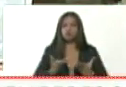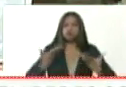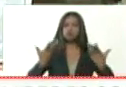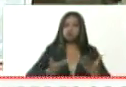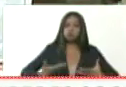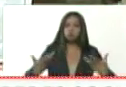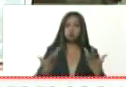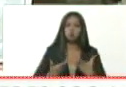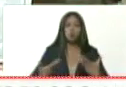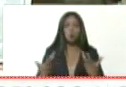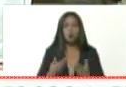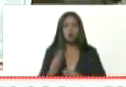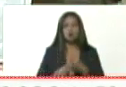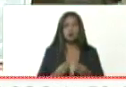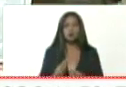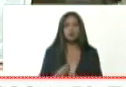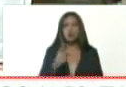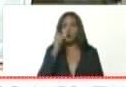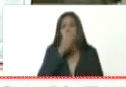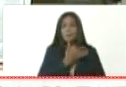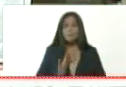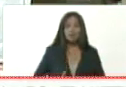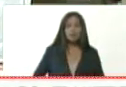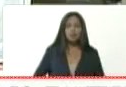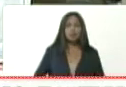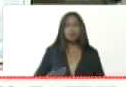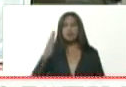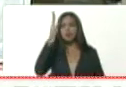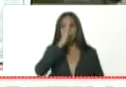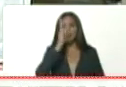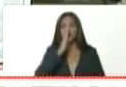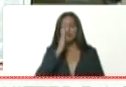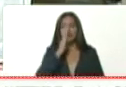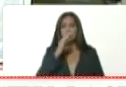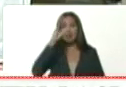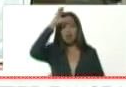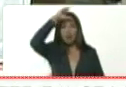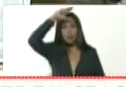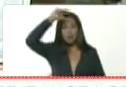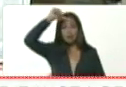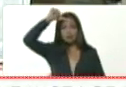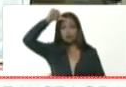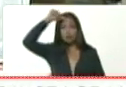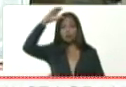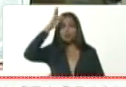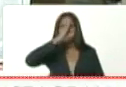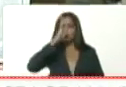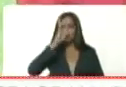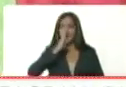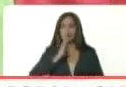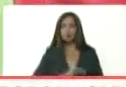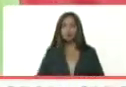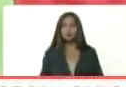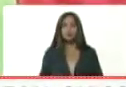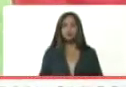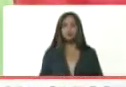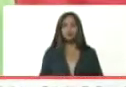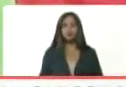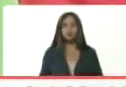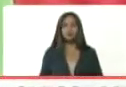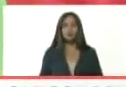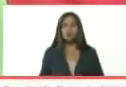que ha provocado ya ir bolsonaro presidente de brasil en la amazonia brasilera el